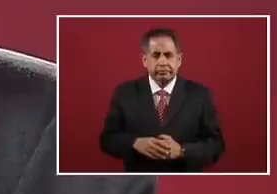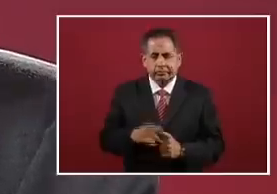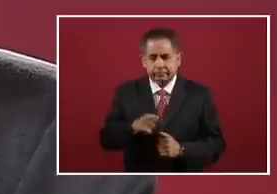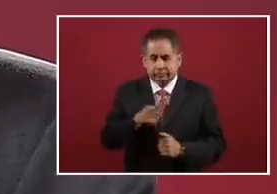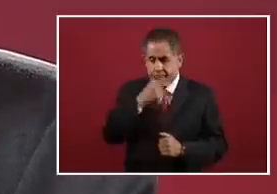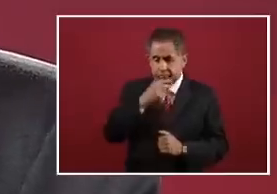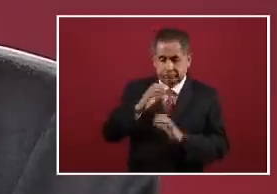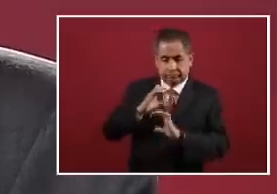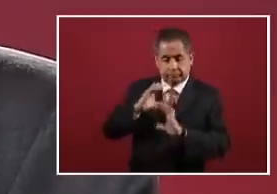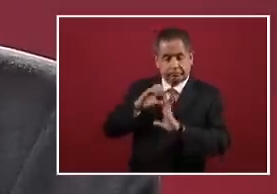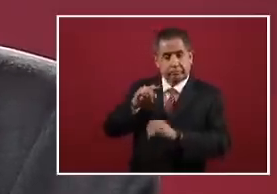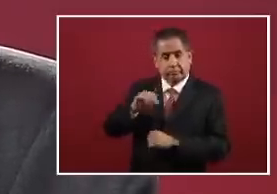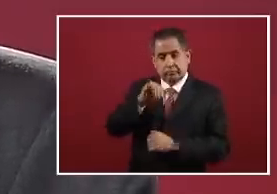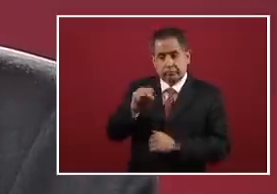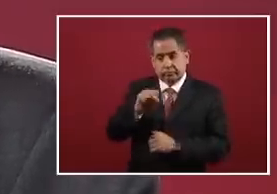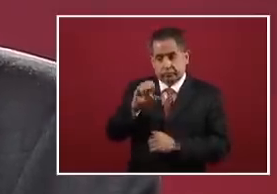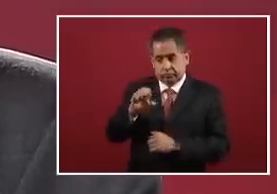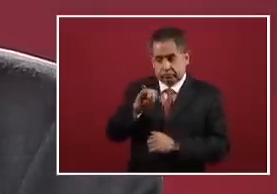cantante José José,